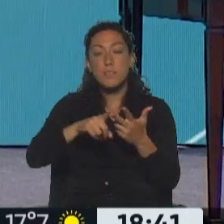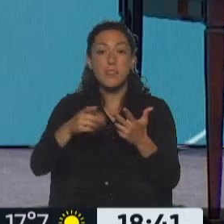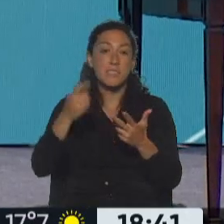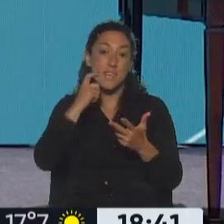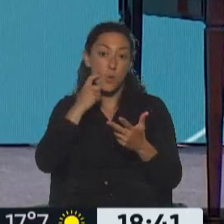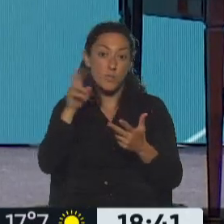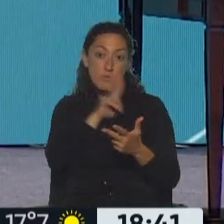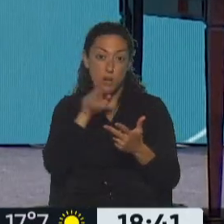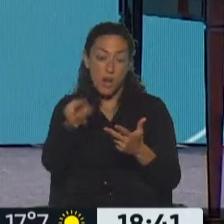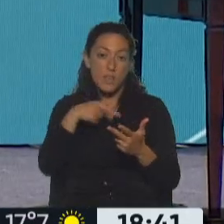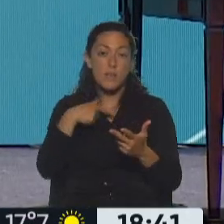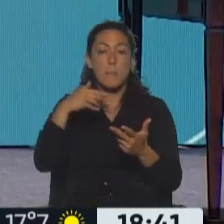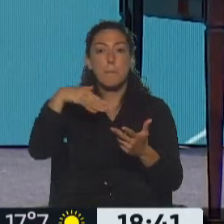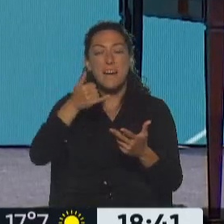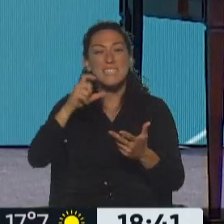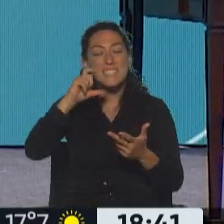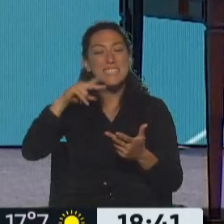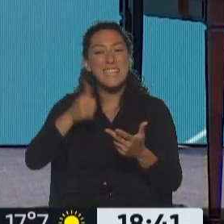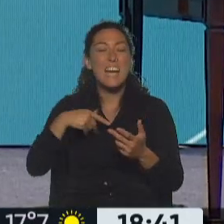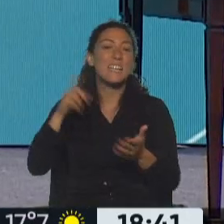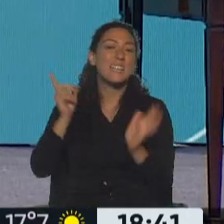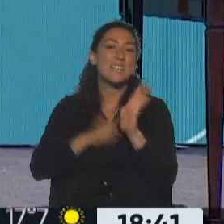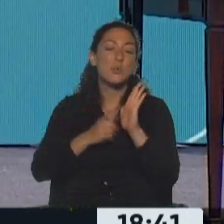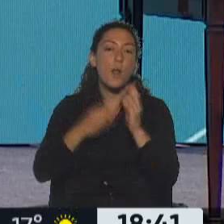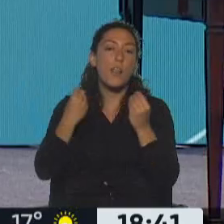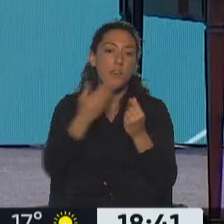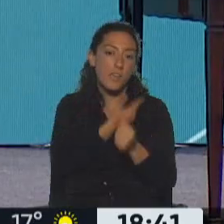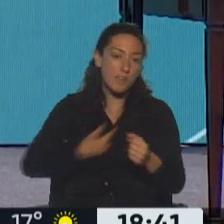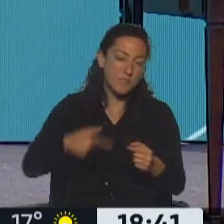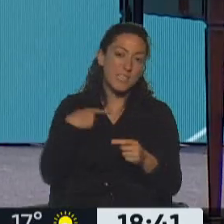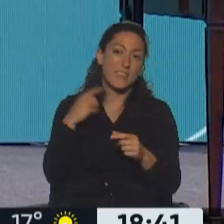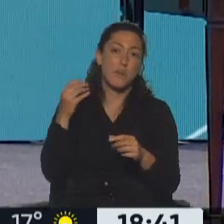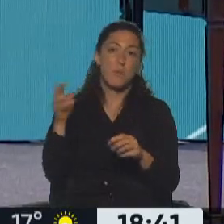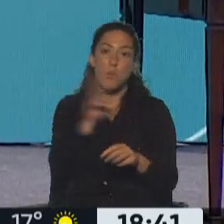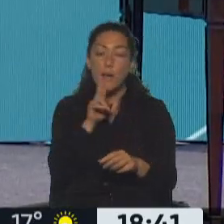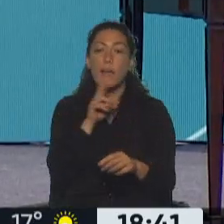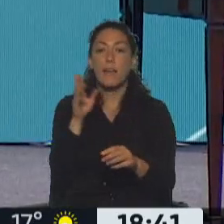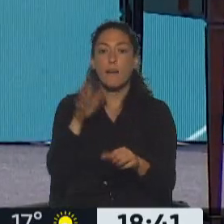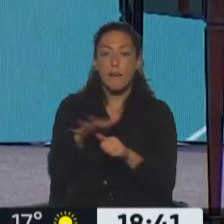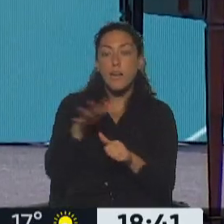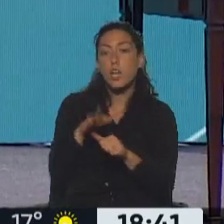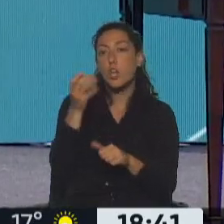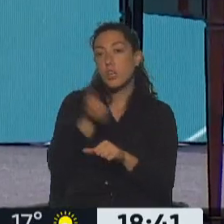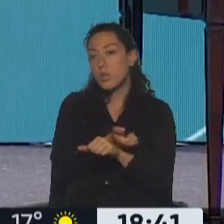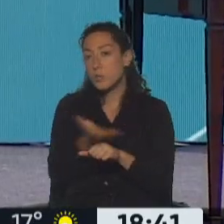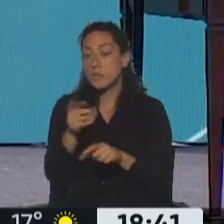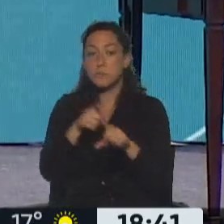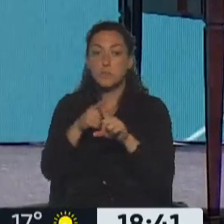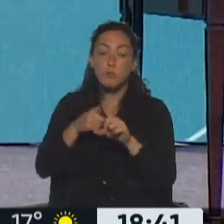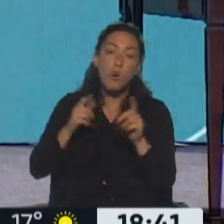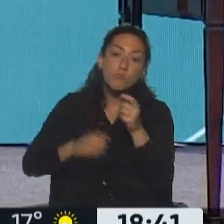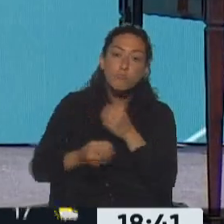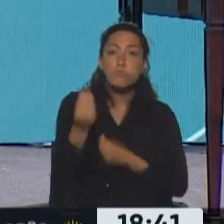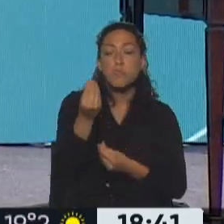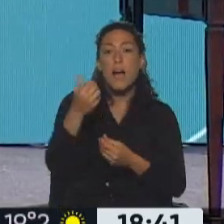Yelén Massina como titular de la cartera de Mujeres, Género y Diversidades, cargo al que renunció Elizabeth